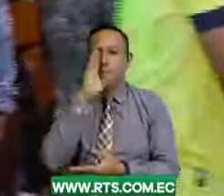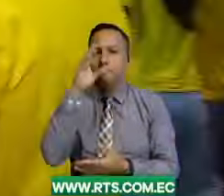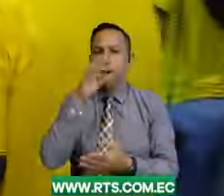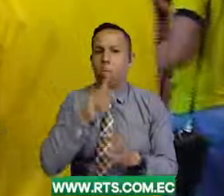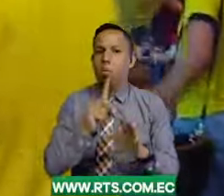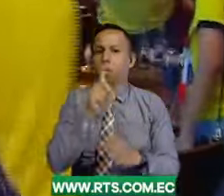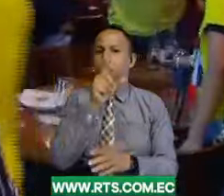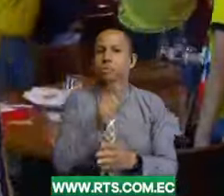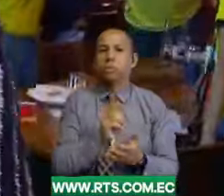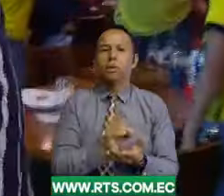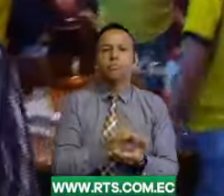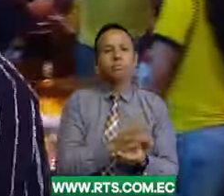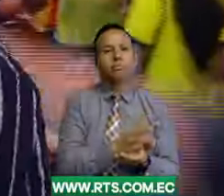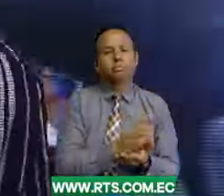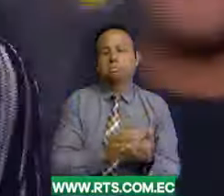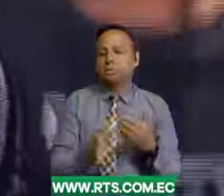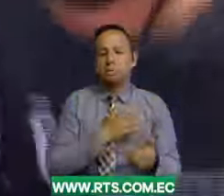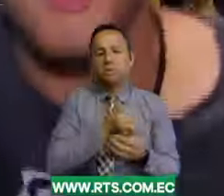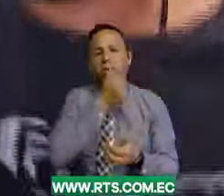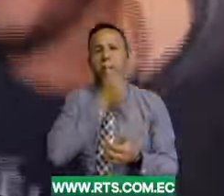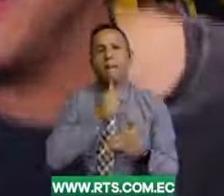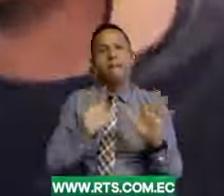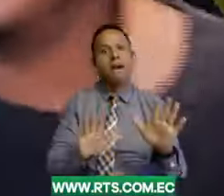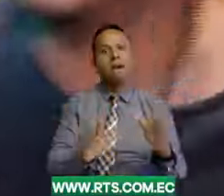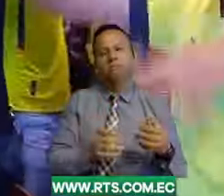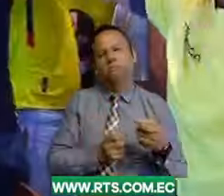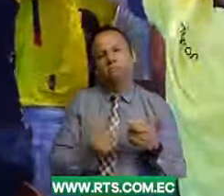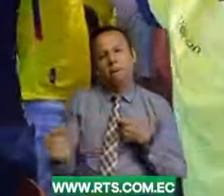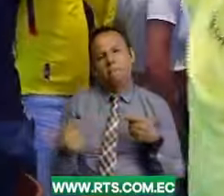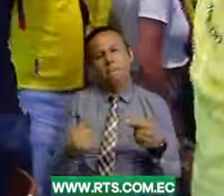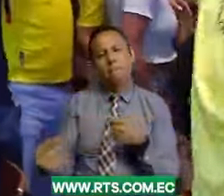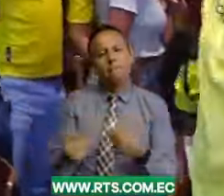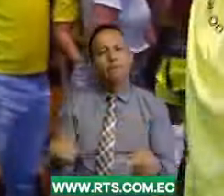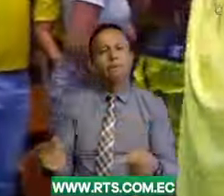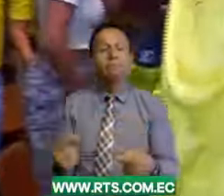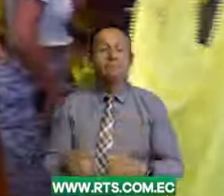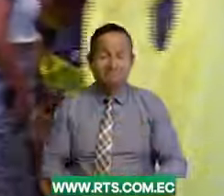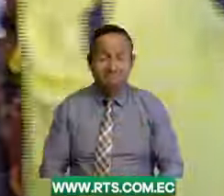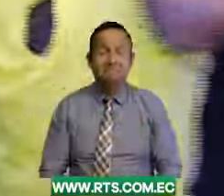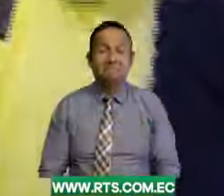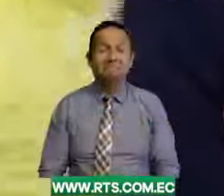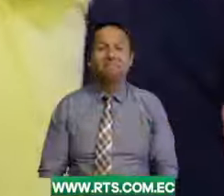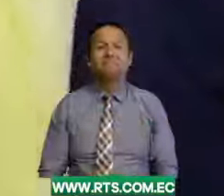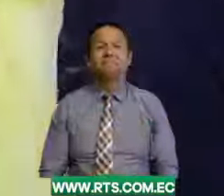menos. ¡Vamos, que se viene la clasificación! ¡Ecuador en la casa! Informó Maite Morán.